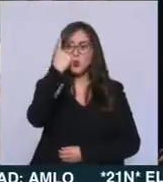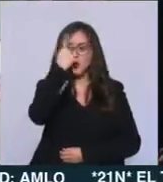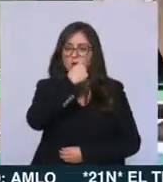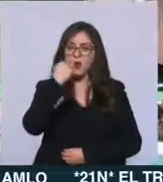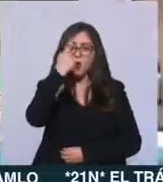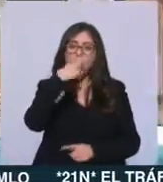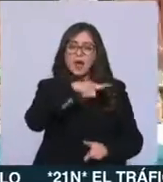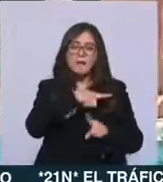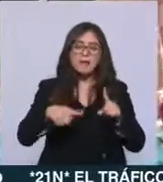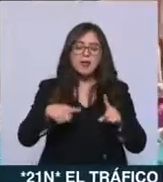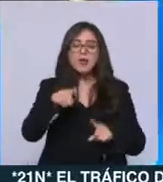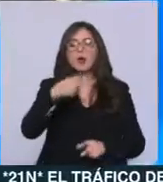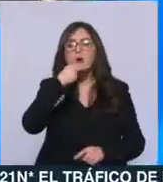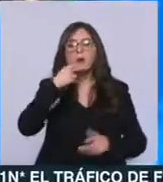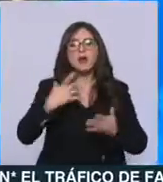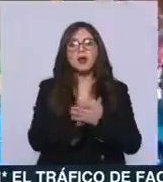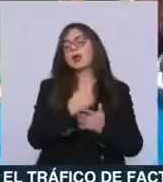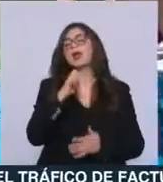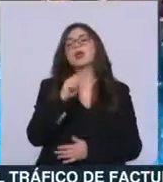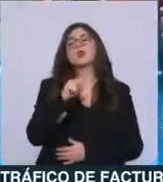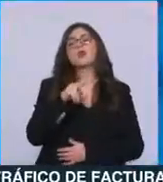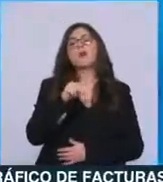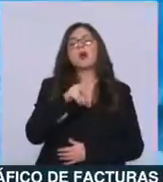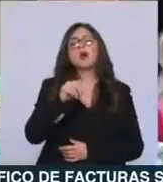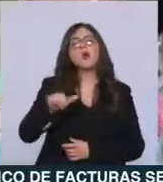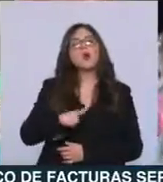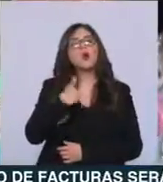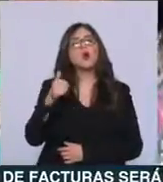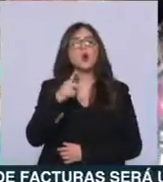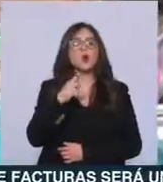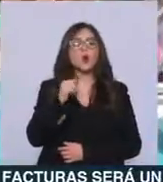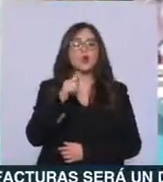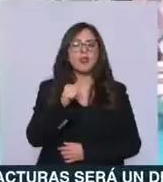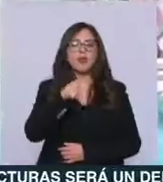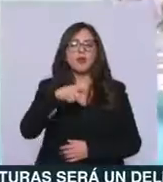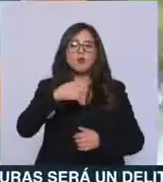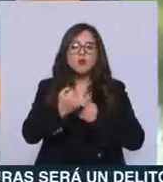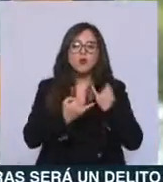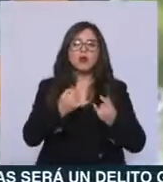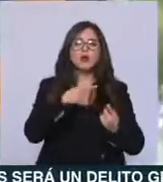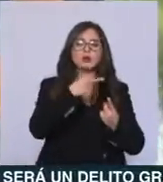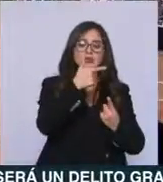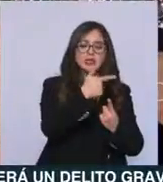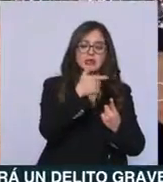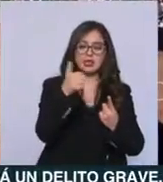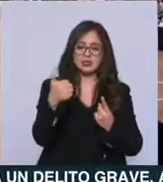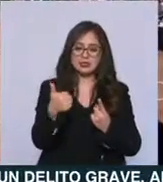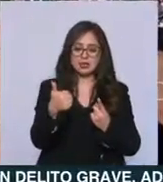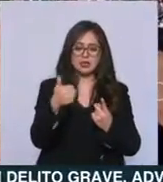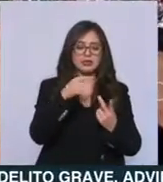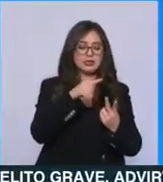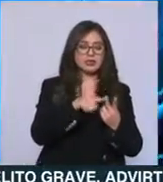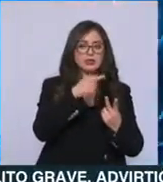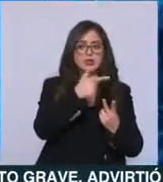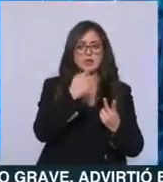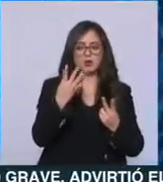2 sets por el eslovaco Filip Polasek y el croata Ivan Dodic por parciales de 7-6, 7-4 y